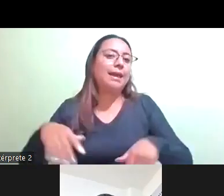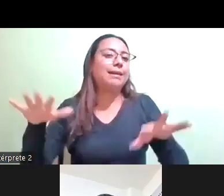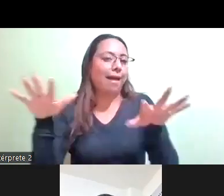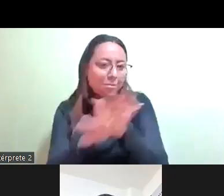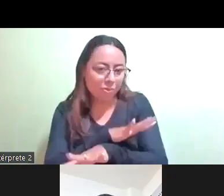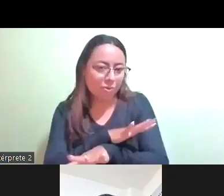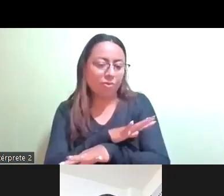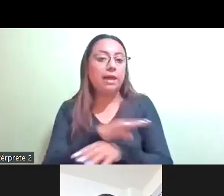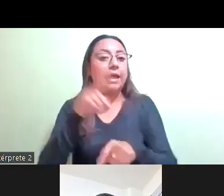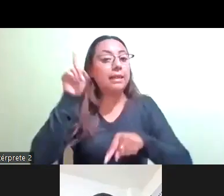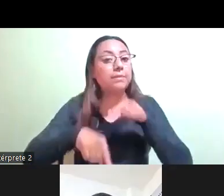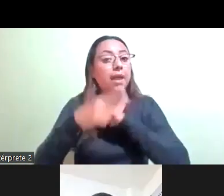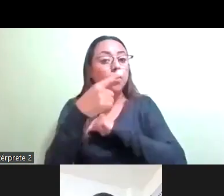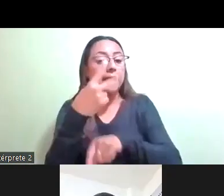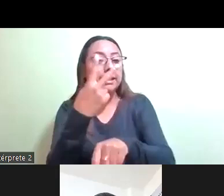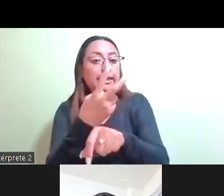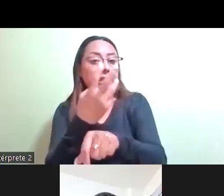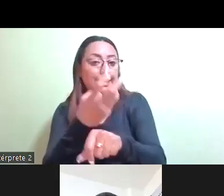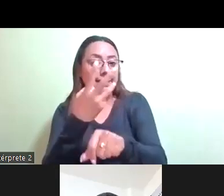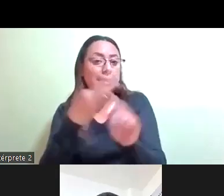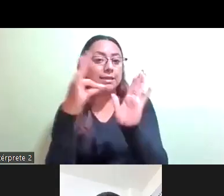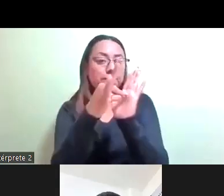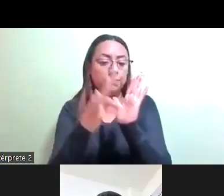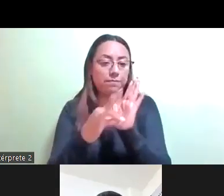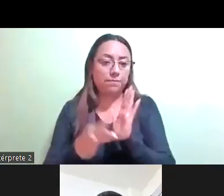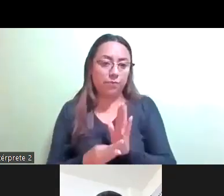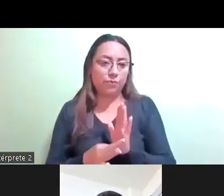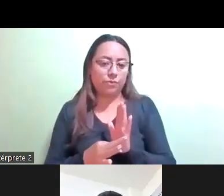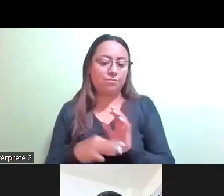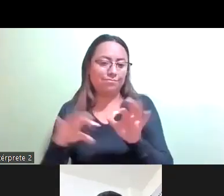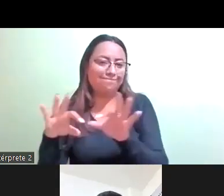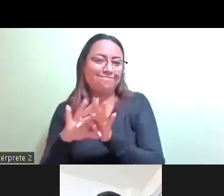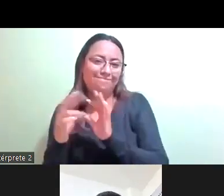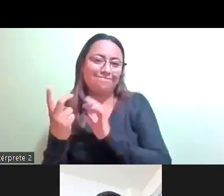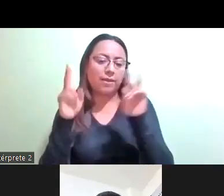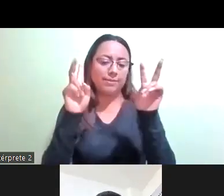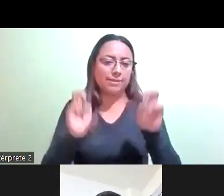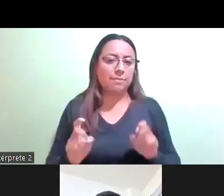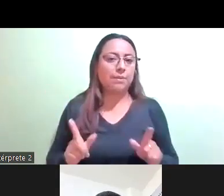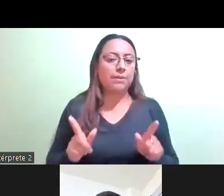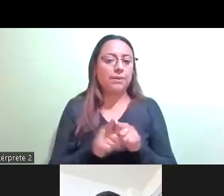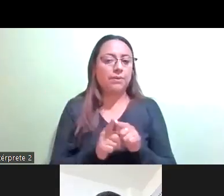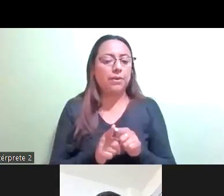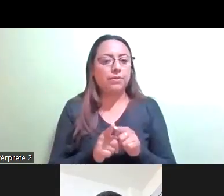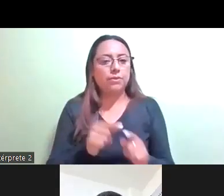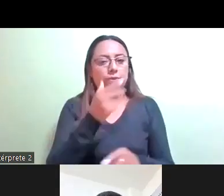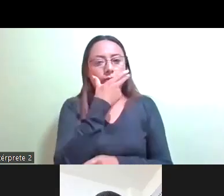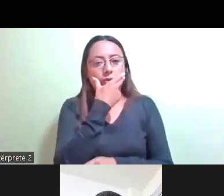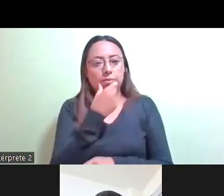resolutivo, que tiene que ver con este tema. ¿Sería cuánto, presidente?